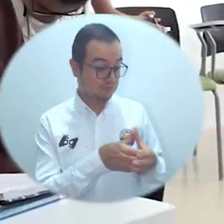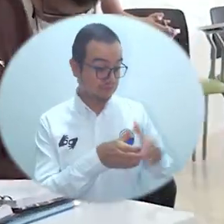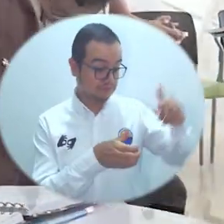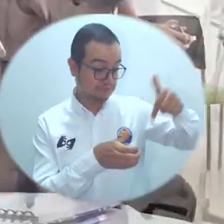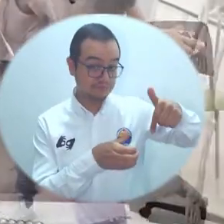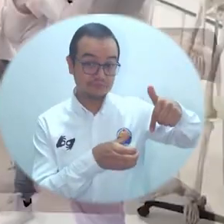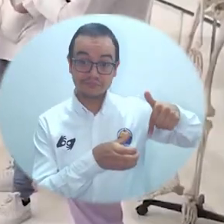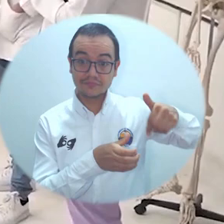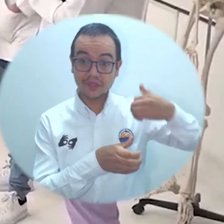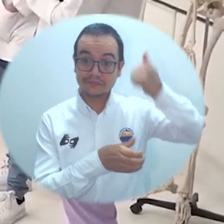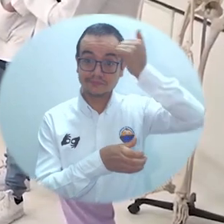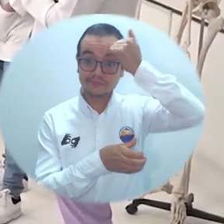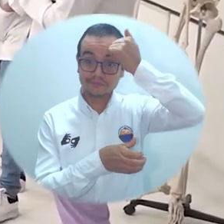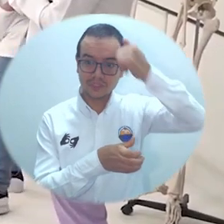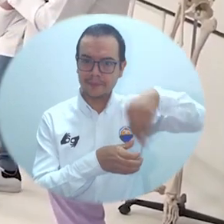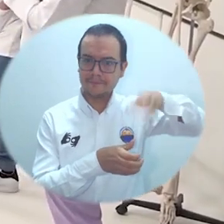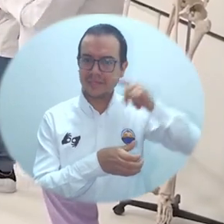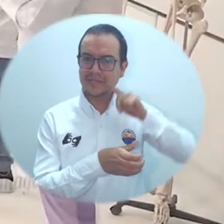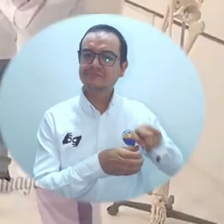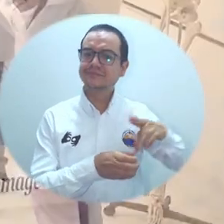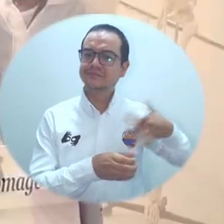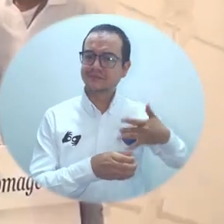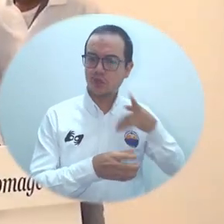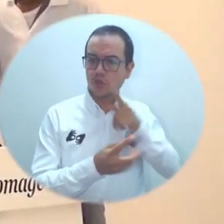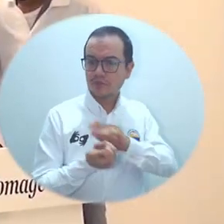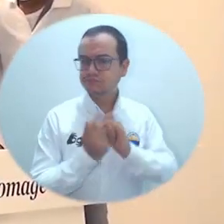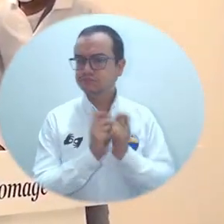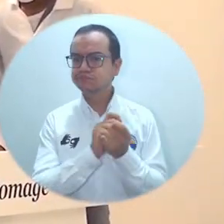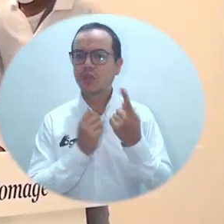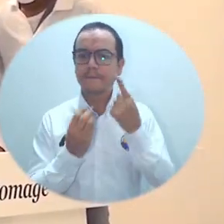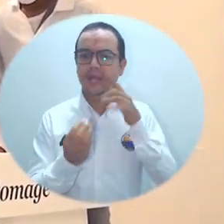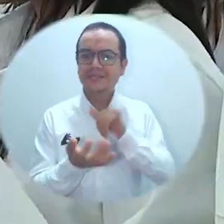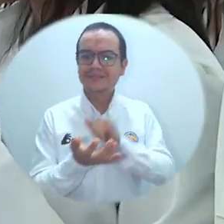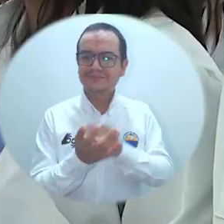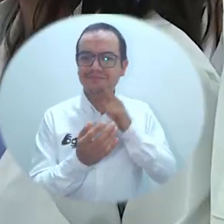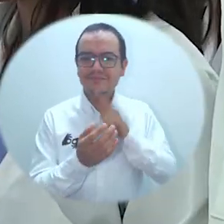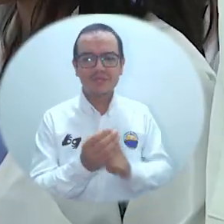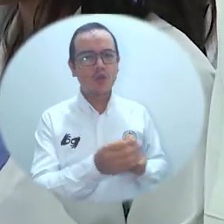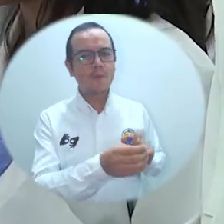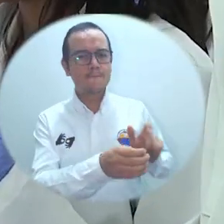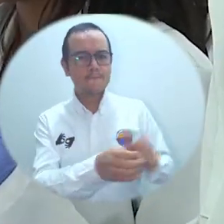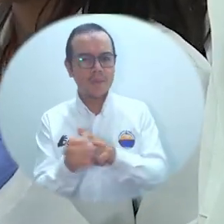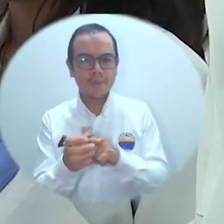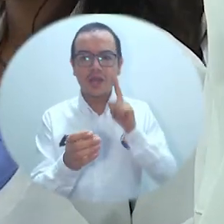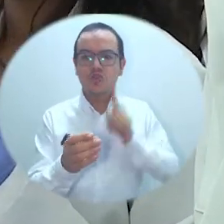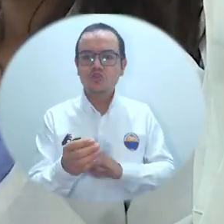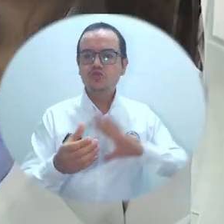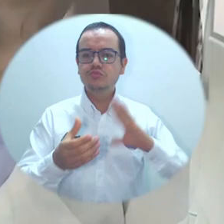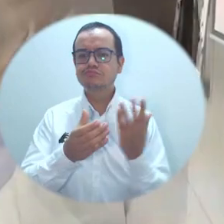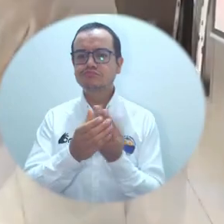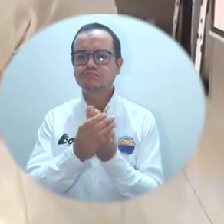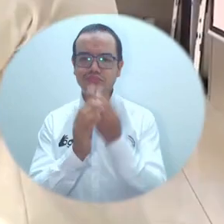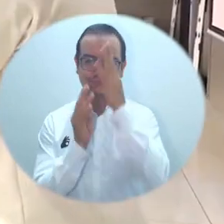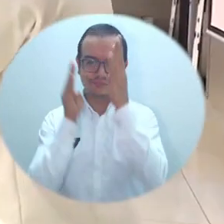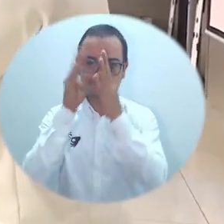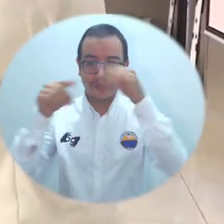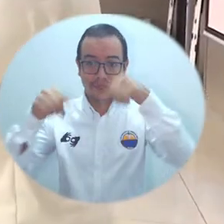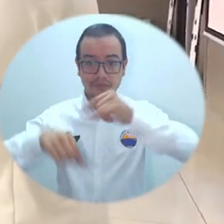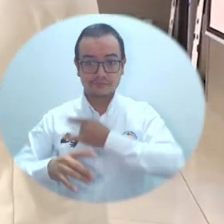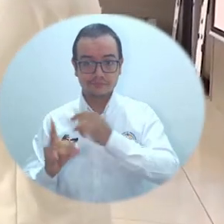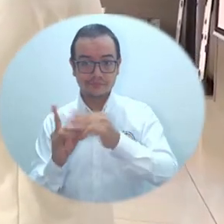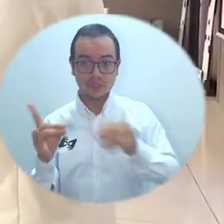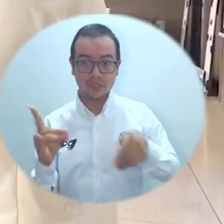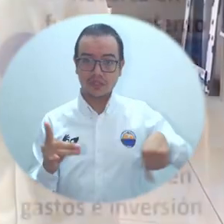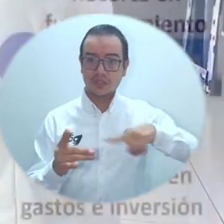de esta Casa de Estudios Superiores bajo el plan de gobierno por una universidad más incluyente e innovadora, se han pronunciado para brindar su